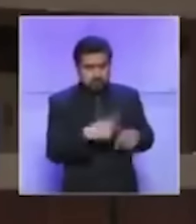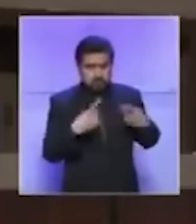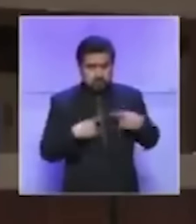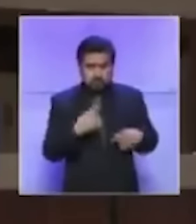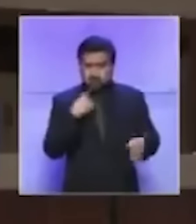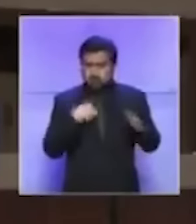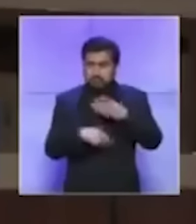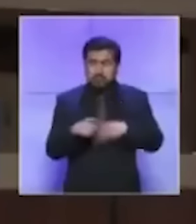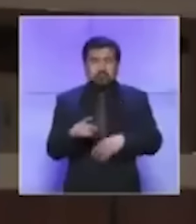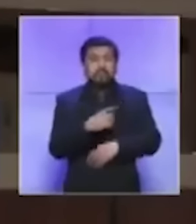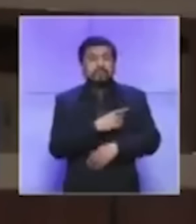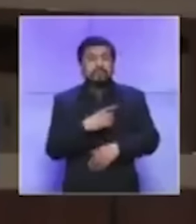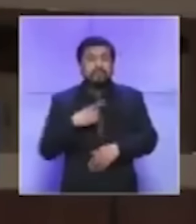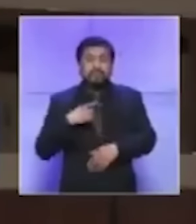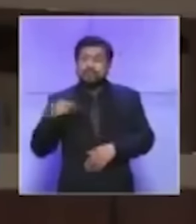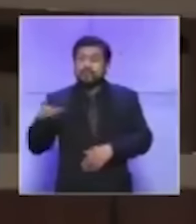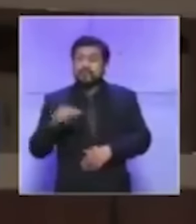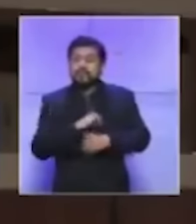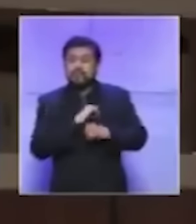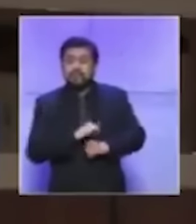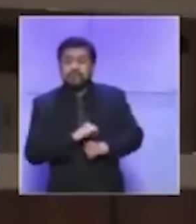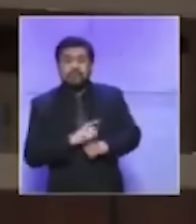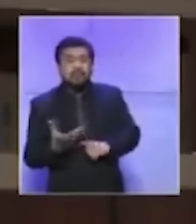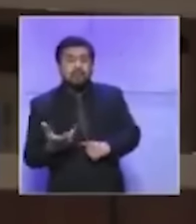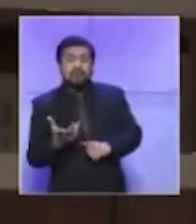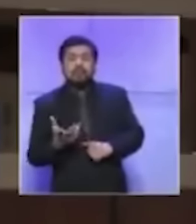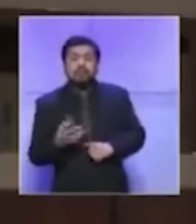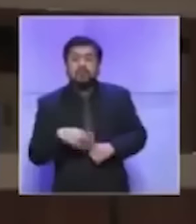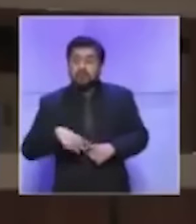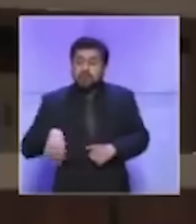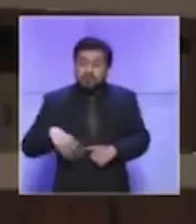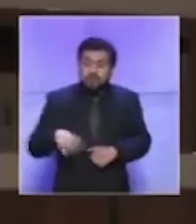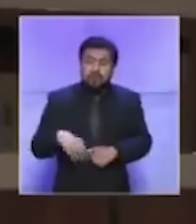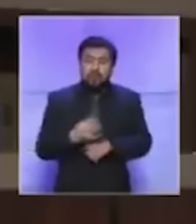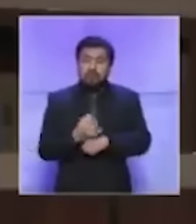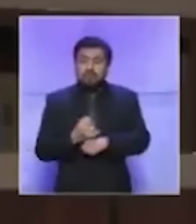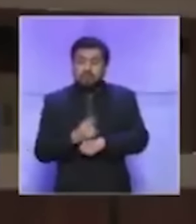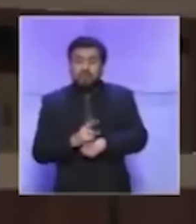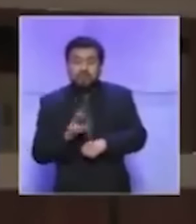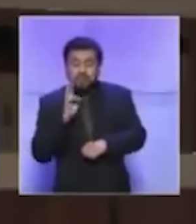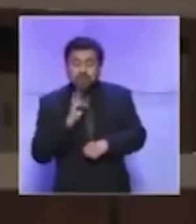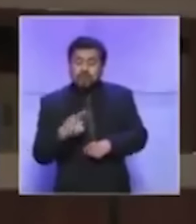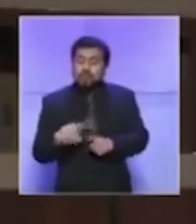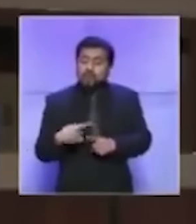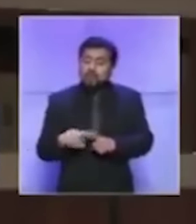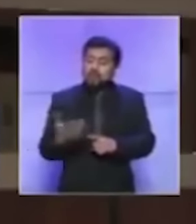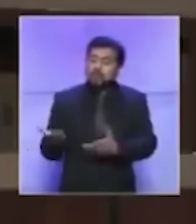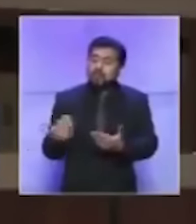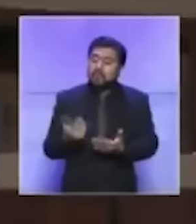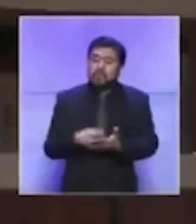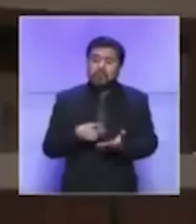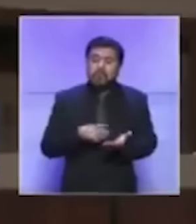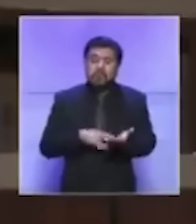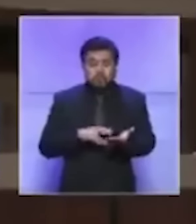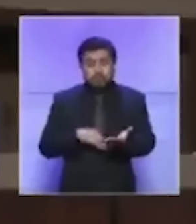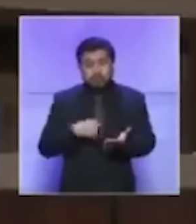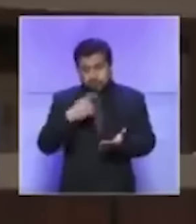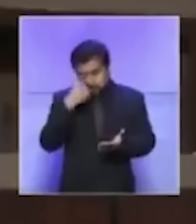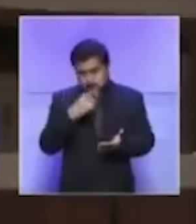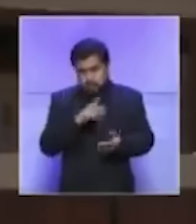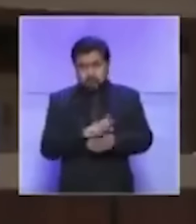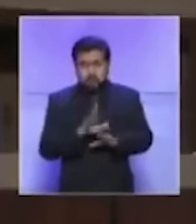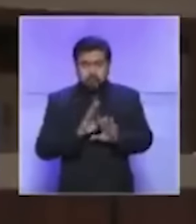debía requerir la unidad técnica, pues en su denuncia justifican el inicio de una investigación